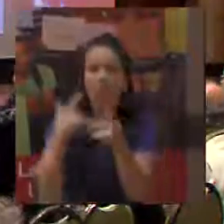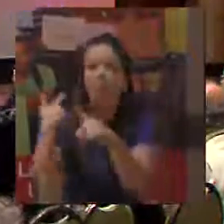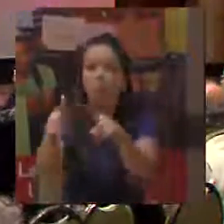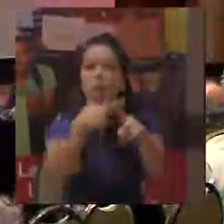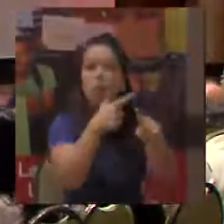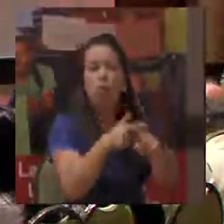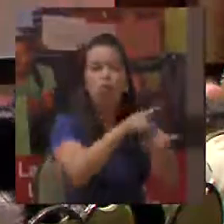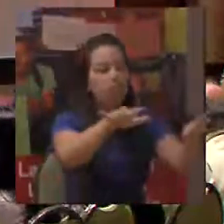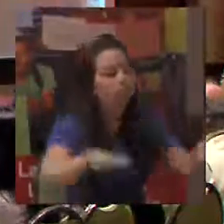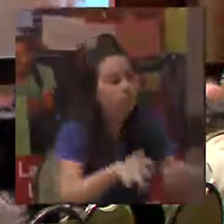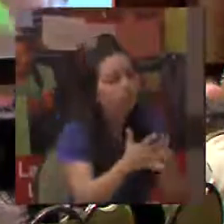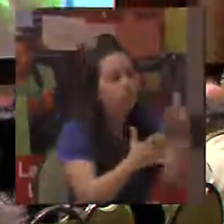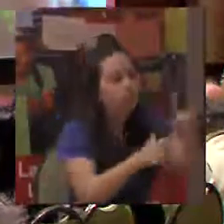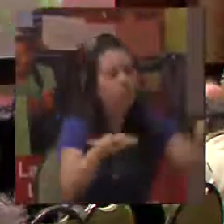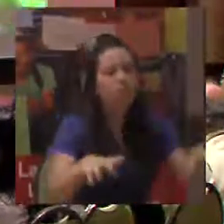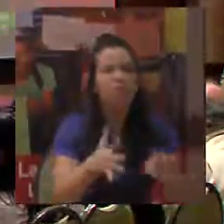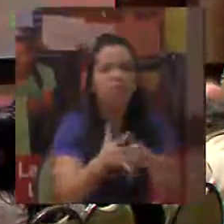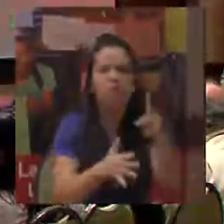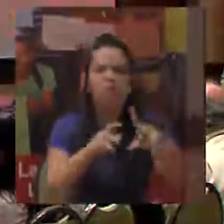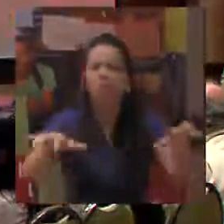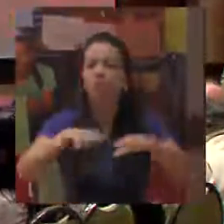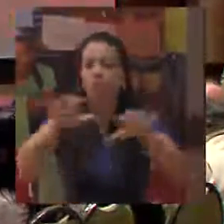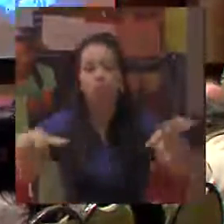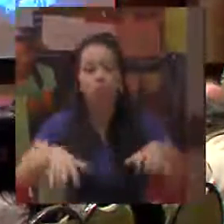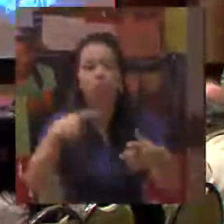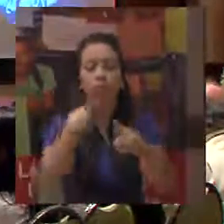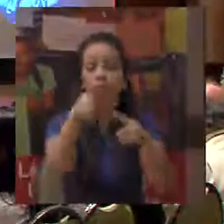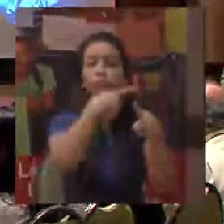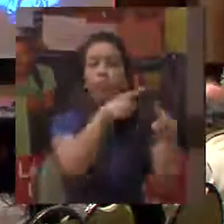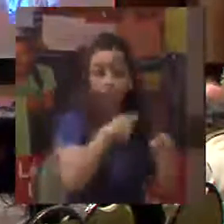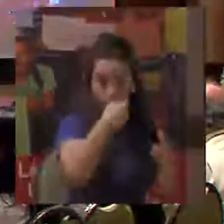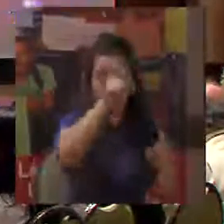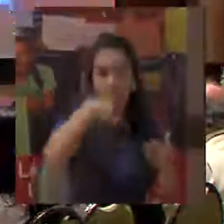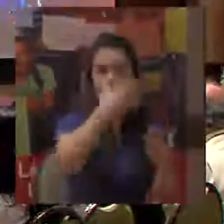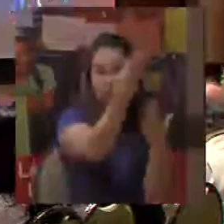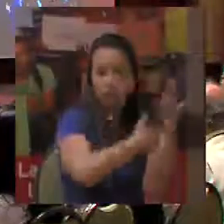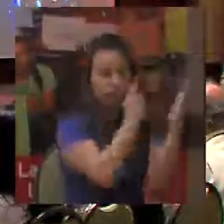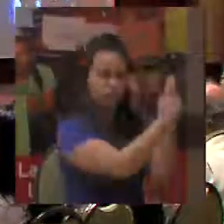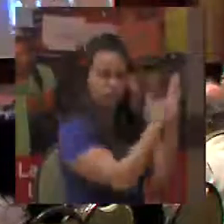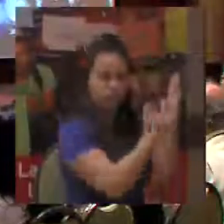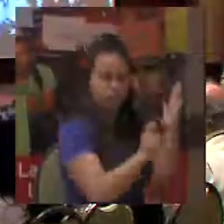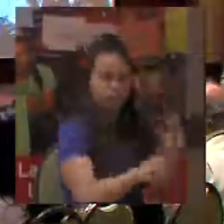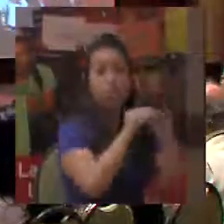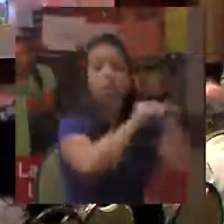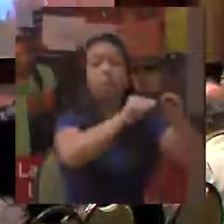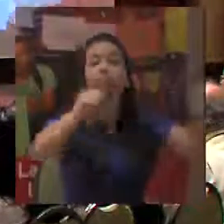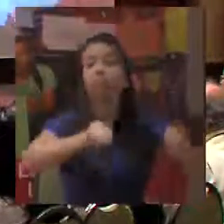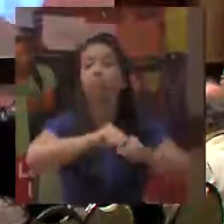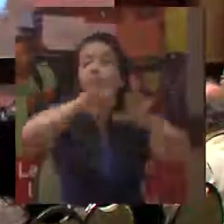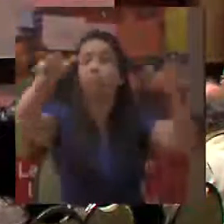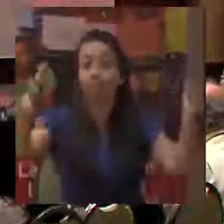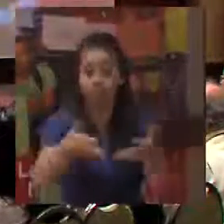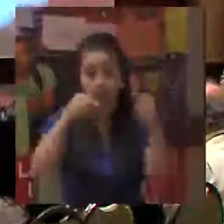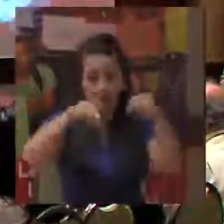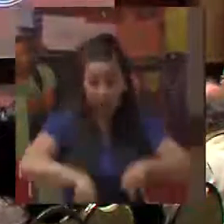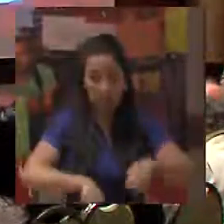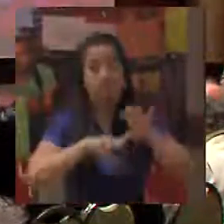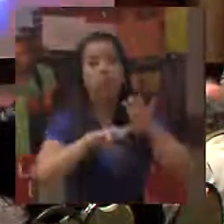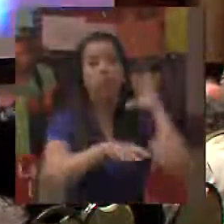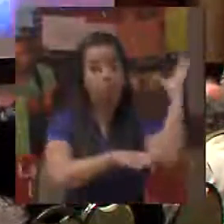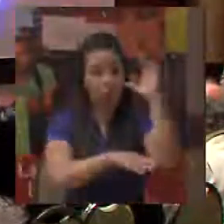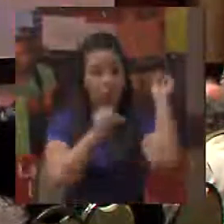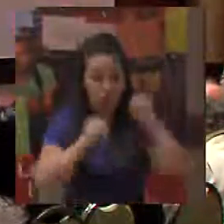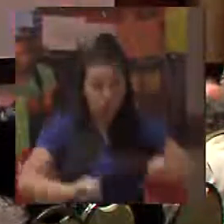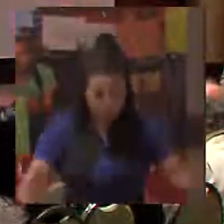diferentes maneras de hacer el proceso, que se validaron y que hoy están escritas en un documento y que están promoviendo la innovación en el país en diferentes